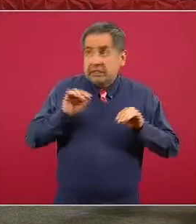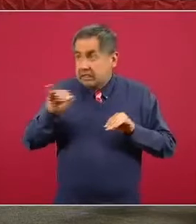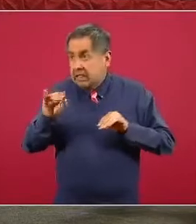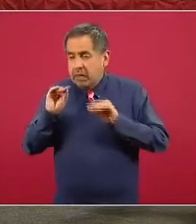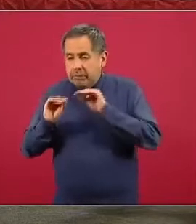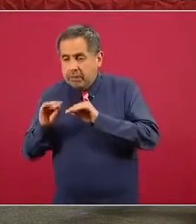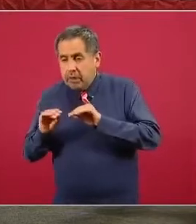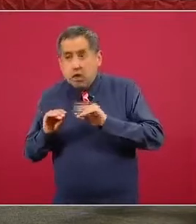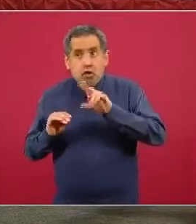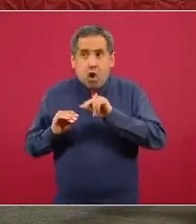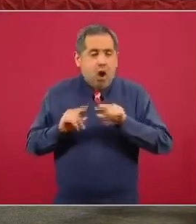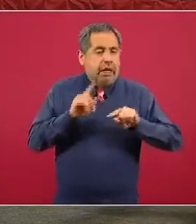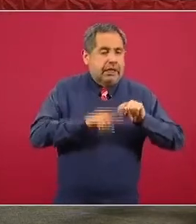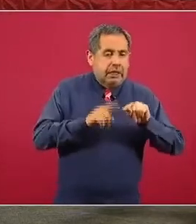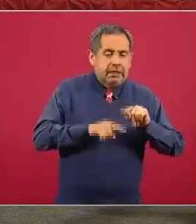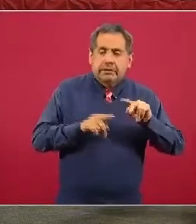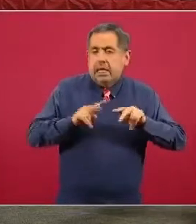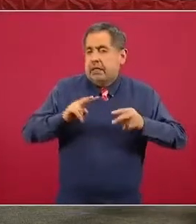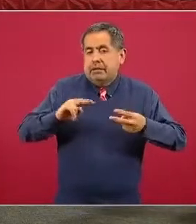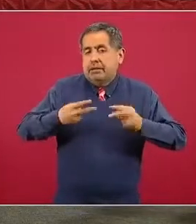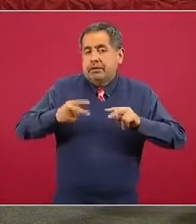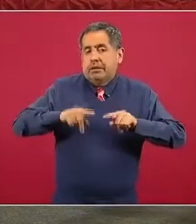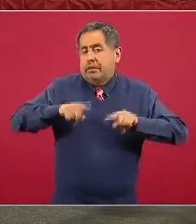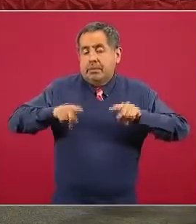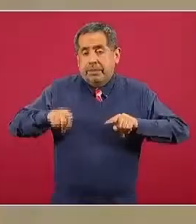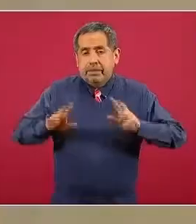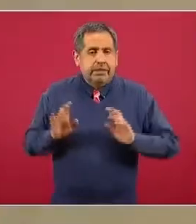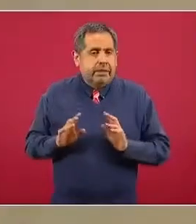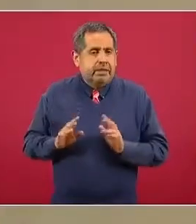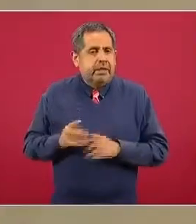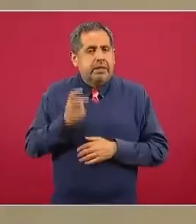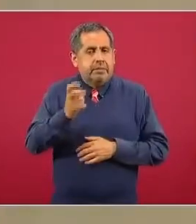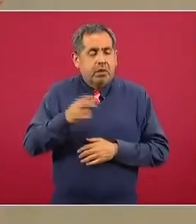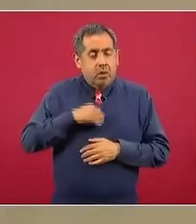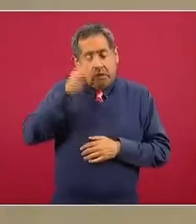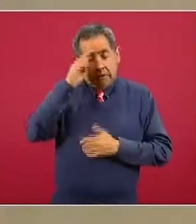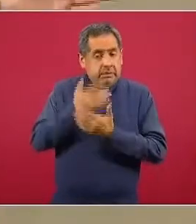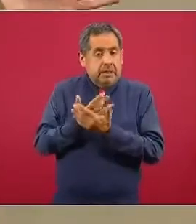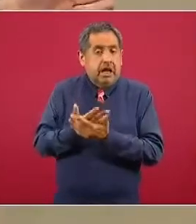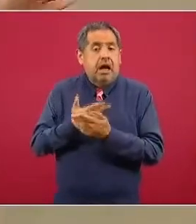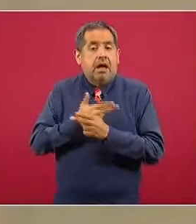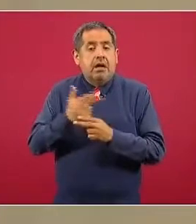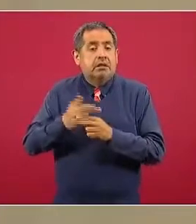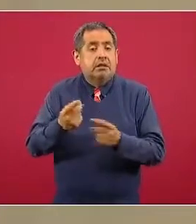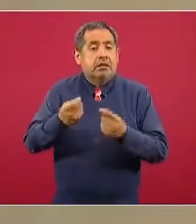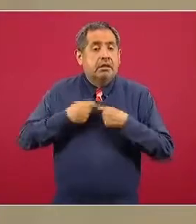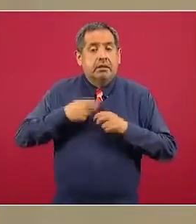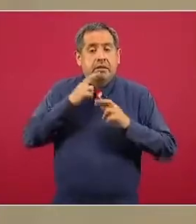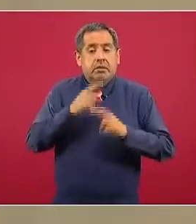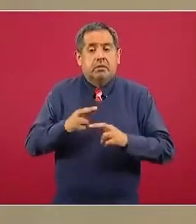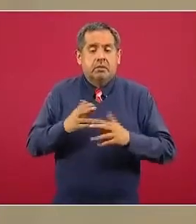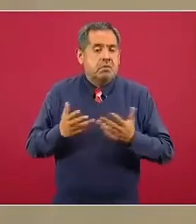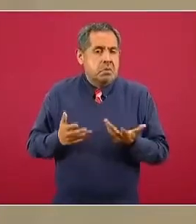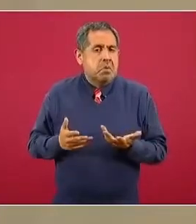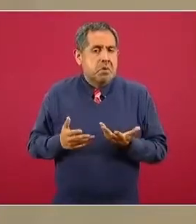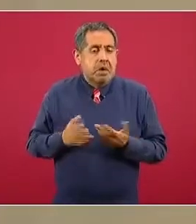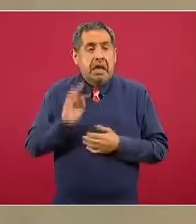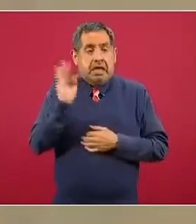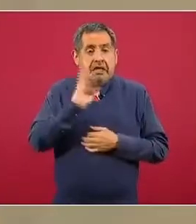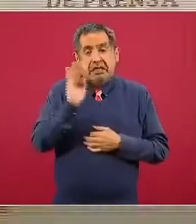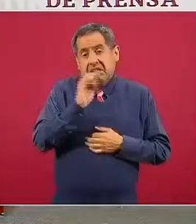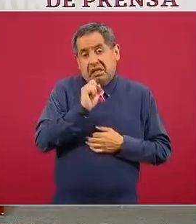también podrán pasar lógicamente al grupo de descartados. Pero entonces, como hay una expectativa de que estas defunciones puedan convertirse